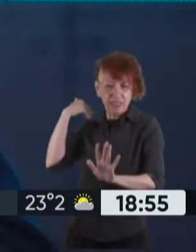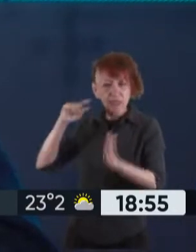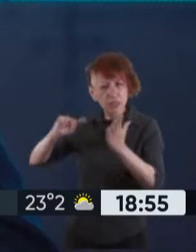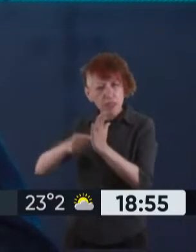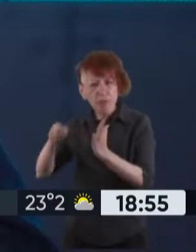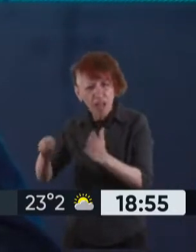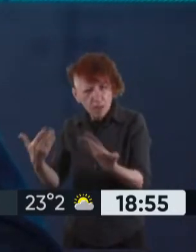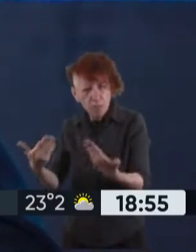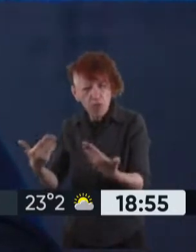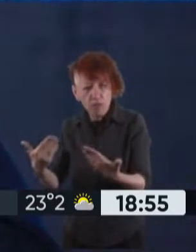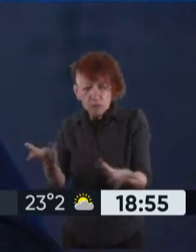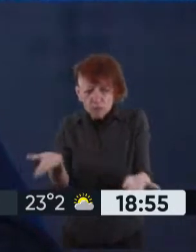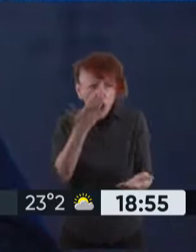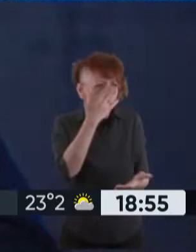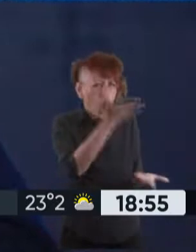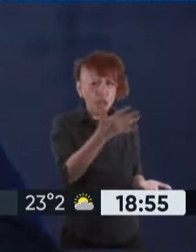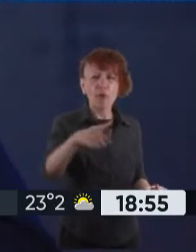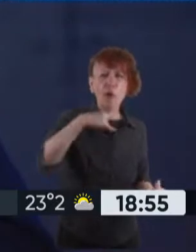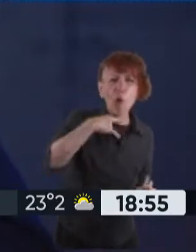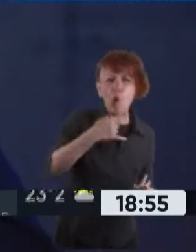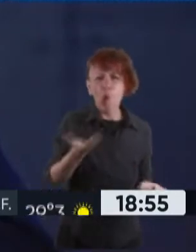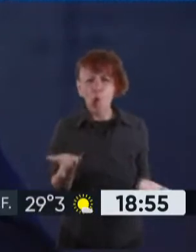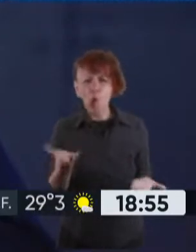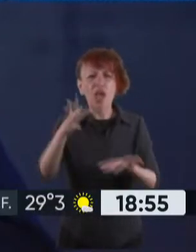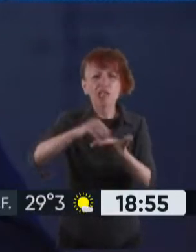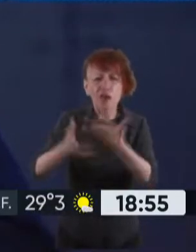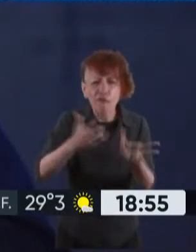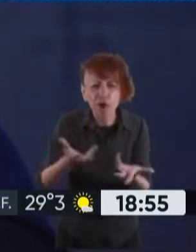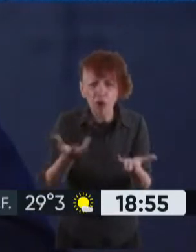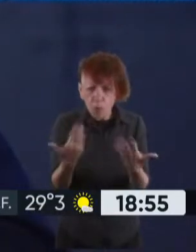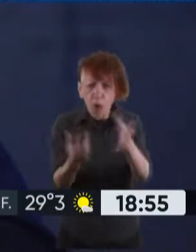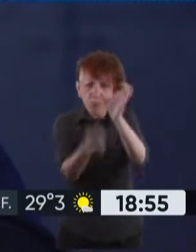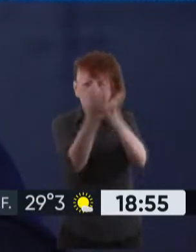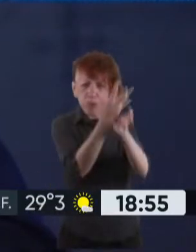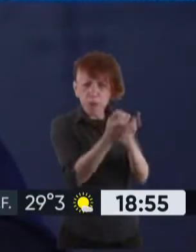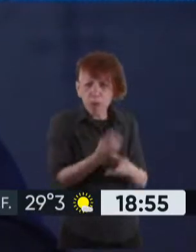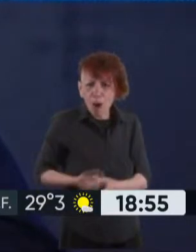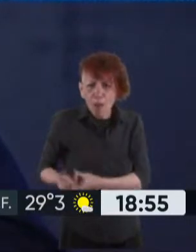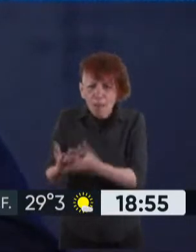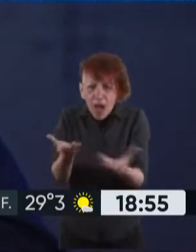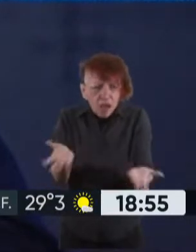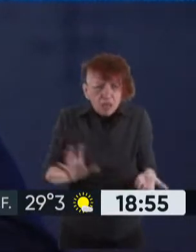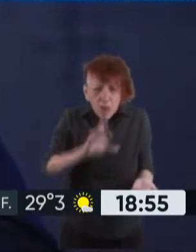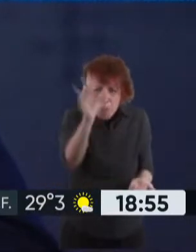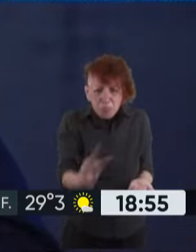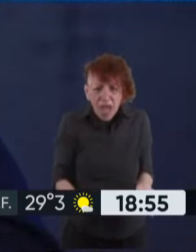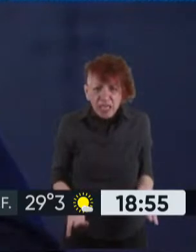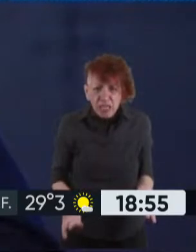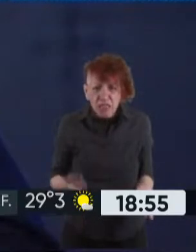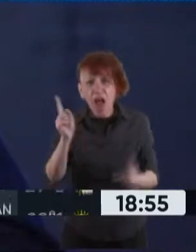hacer los cordobeses, los jujeños, los fueguinos, los de cualquier rincón del país? ¿Por